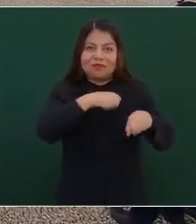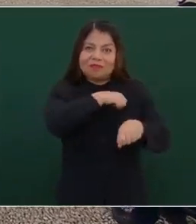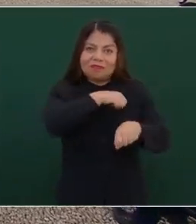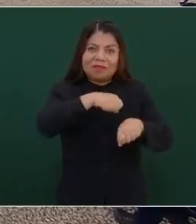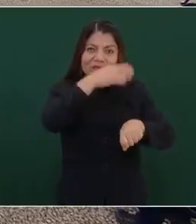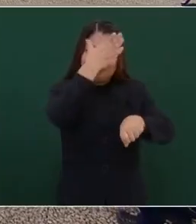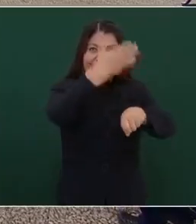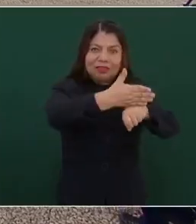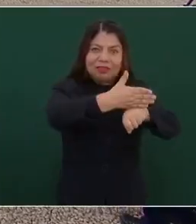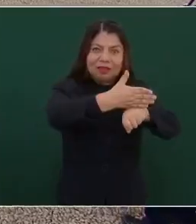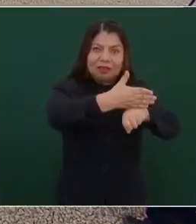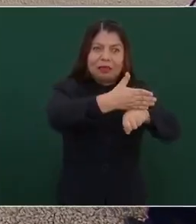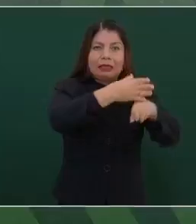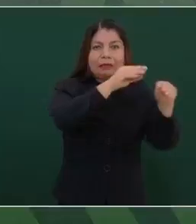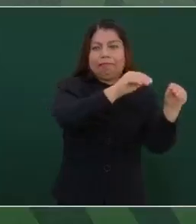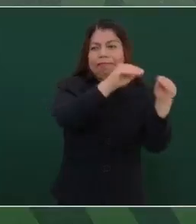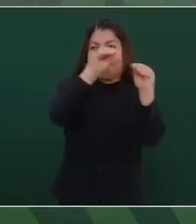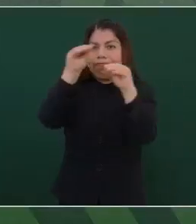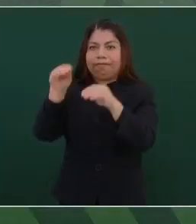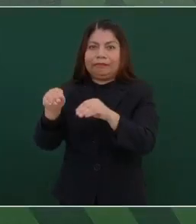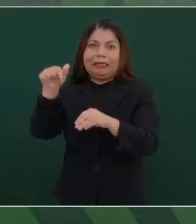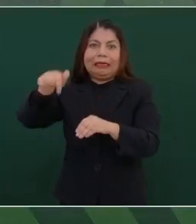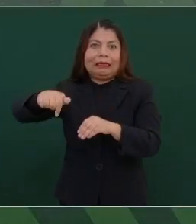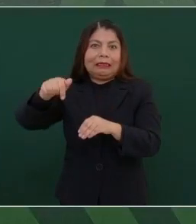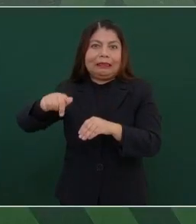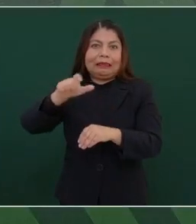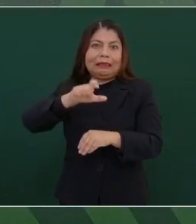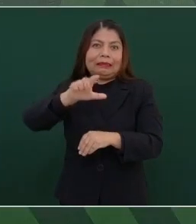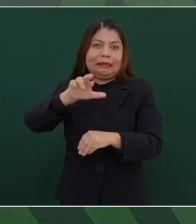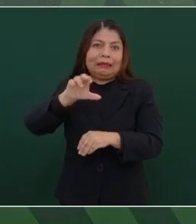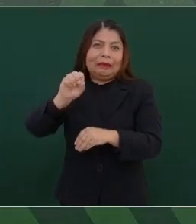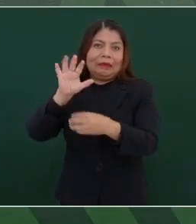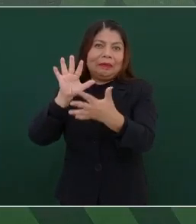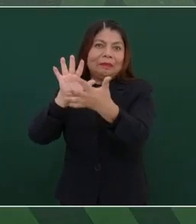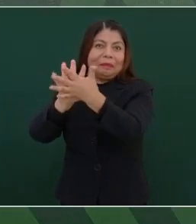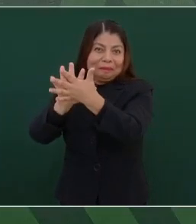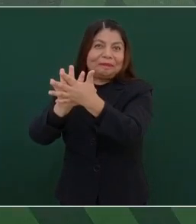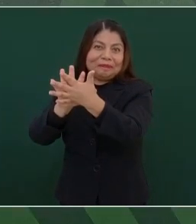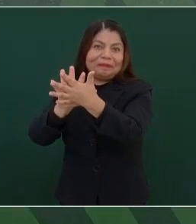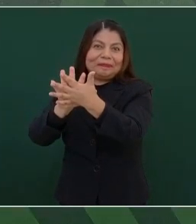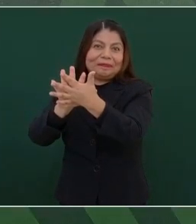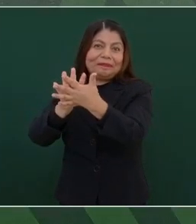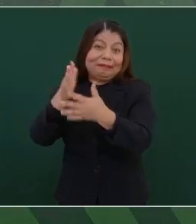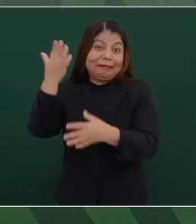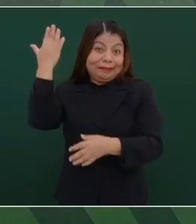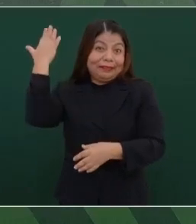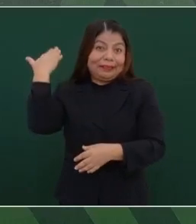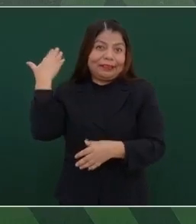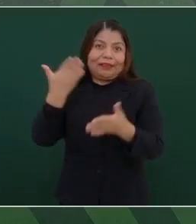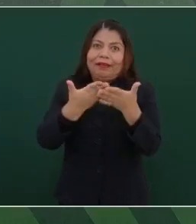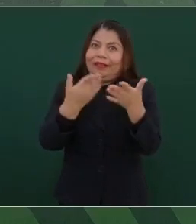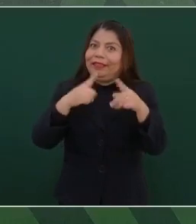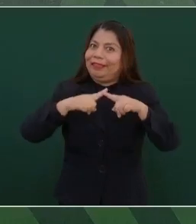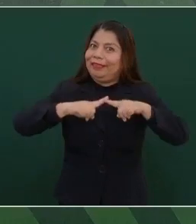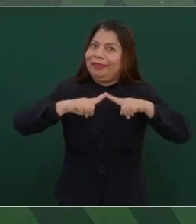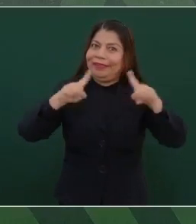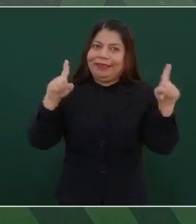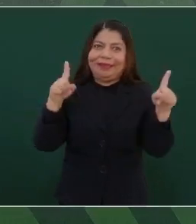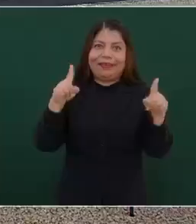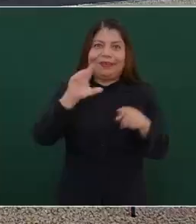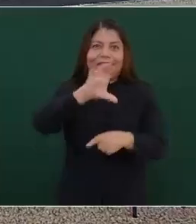era como la Siberia tropical, ahora es el paraíso de México y del